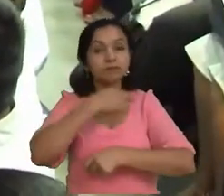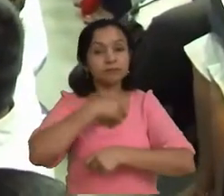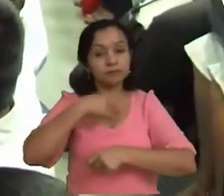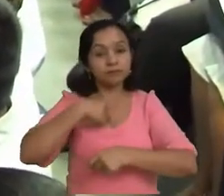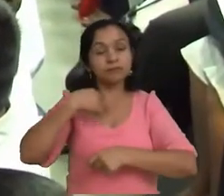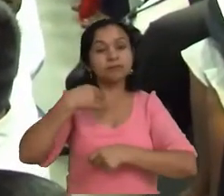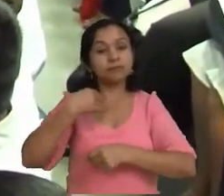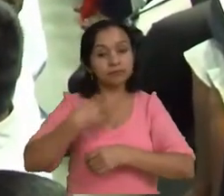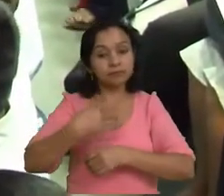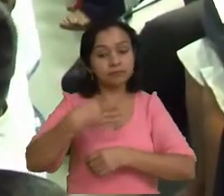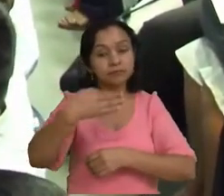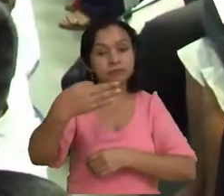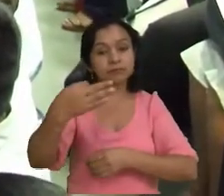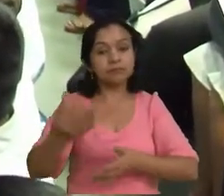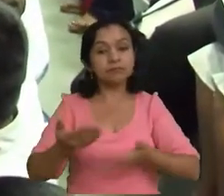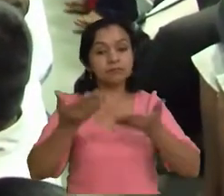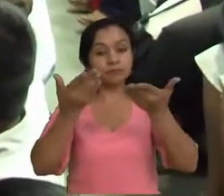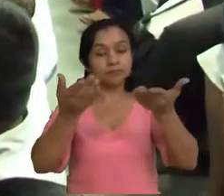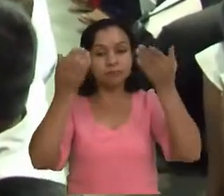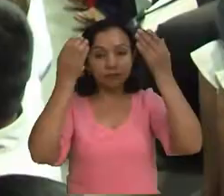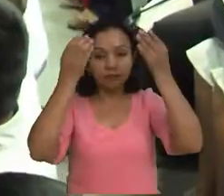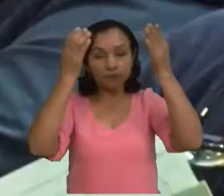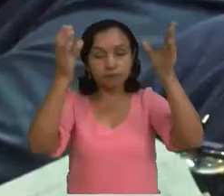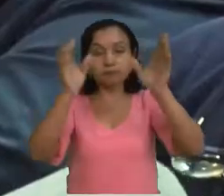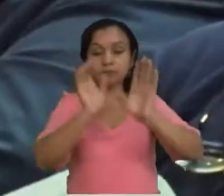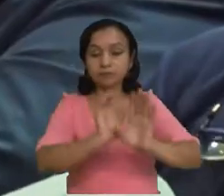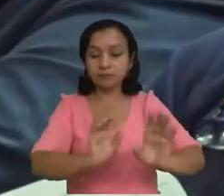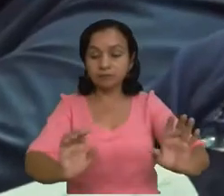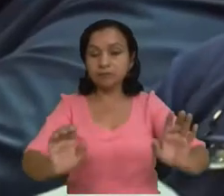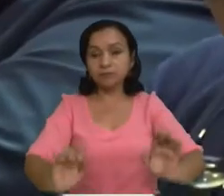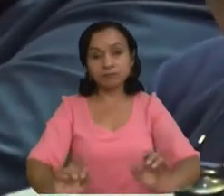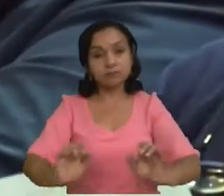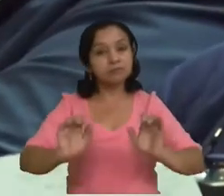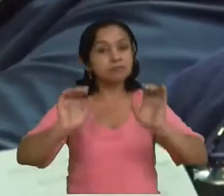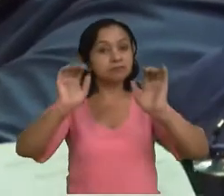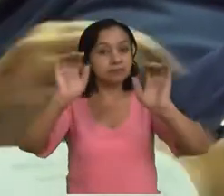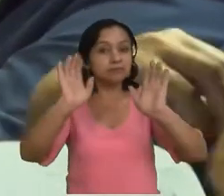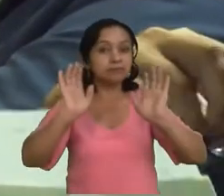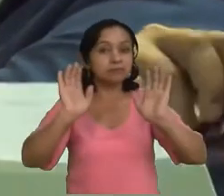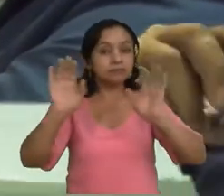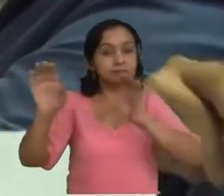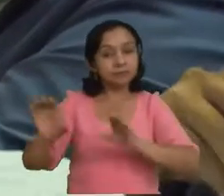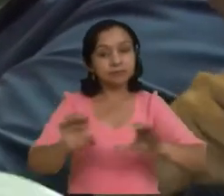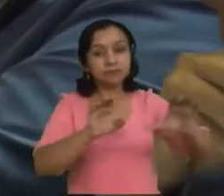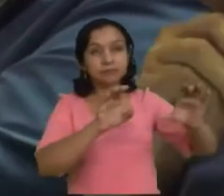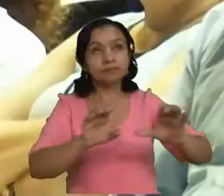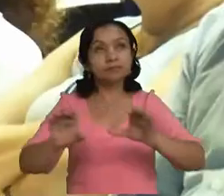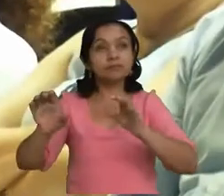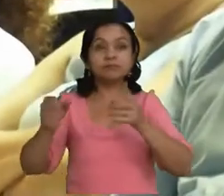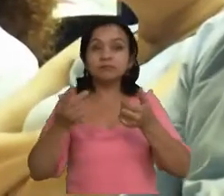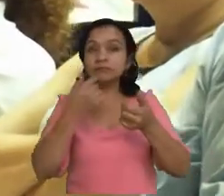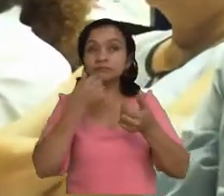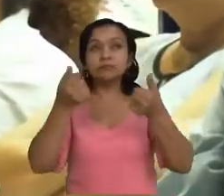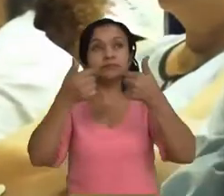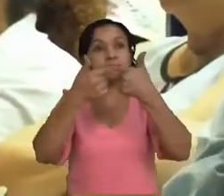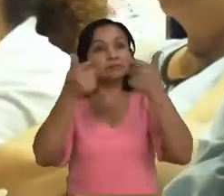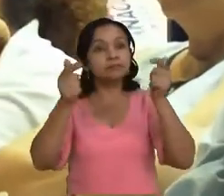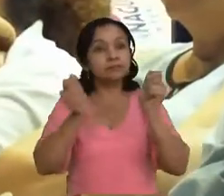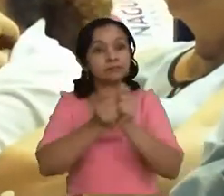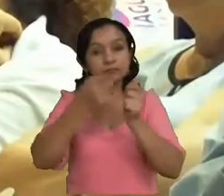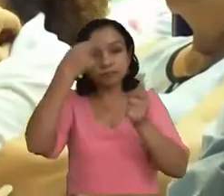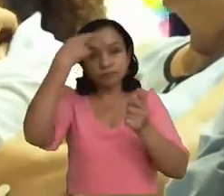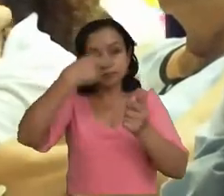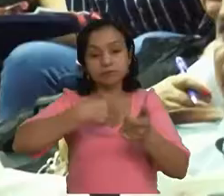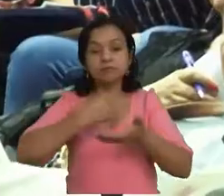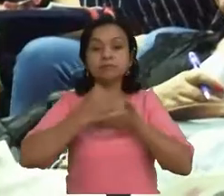día de hoy, va a ser el patrimonio cultural de las futuras generaciones. En el evento, además, se conformó oficialmente un grupo encargado de